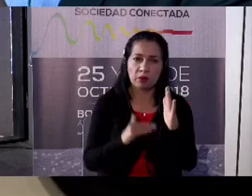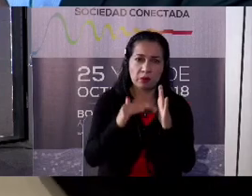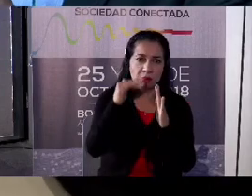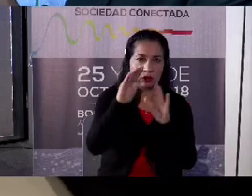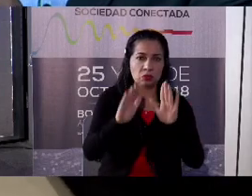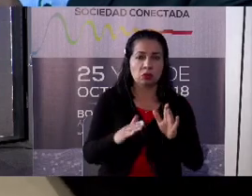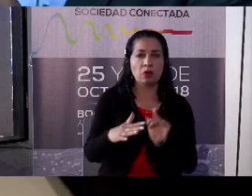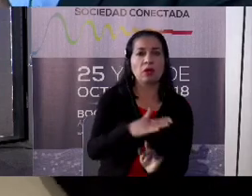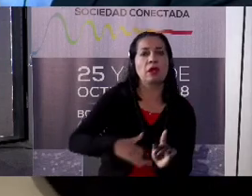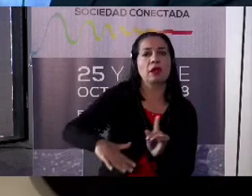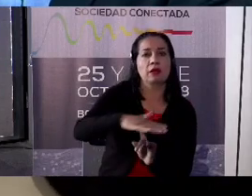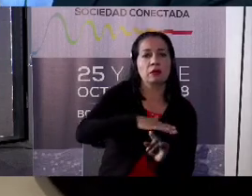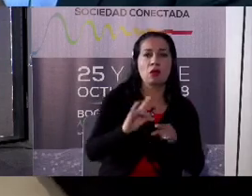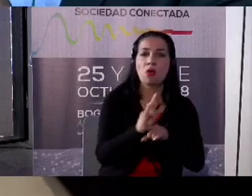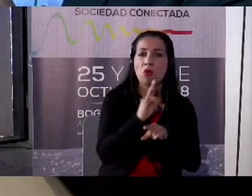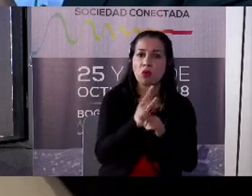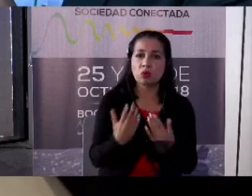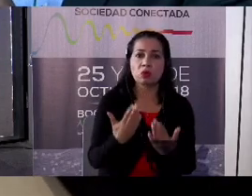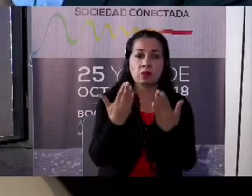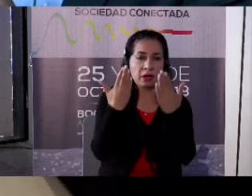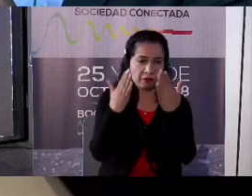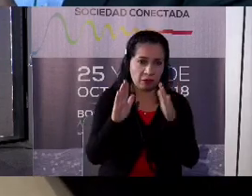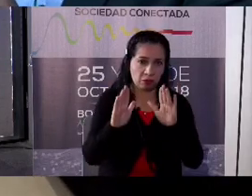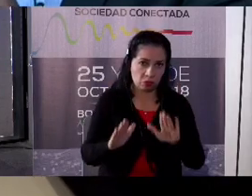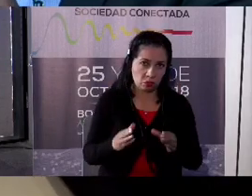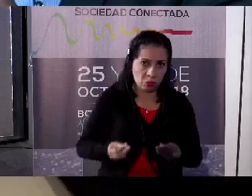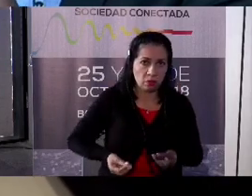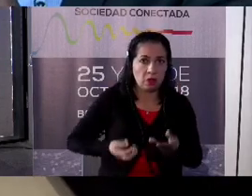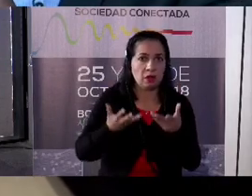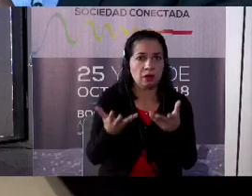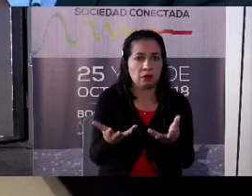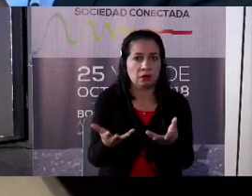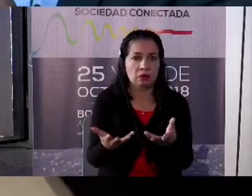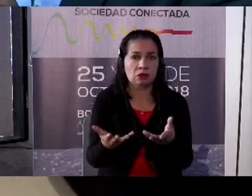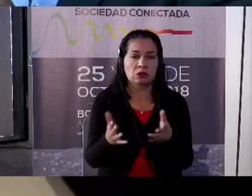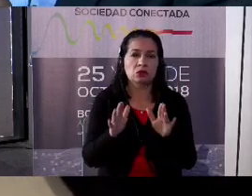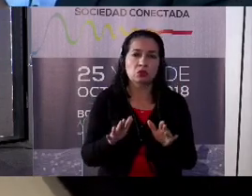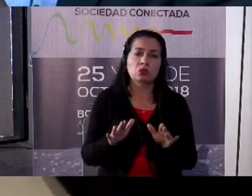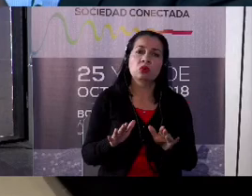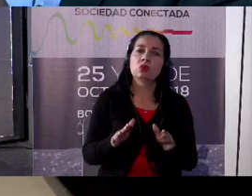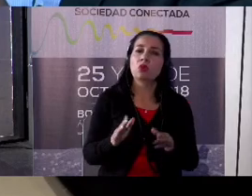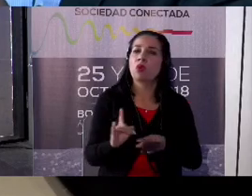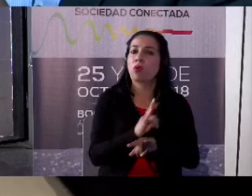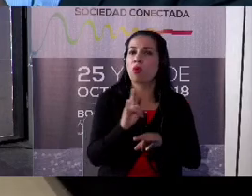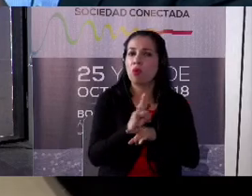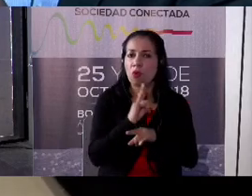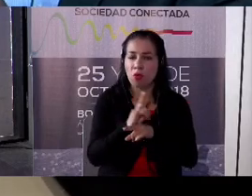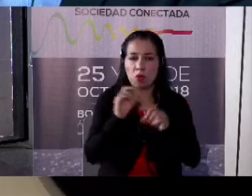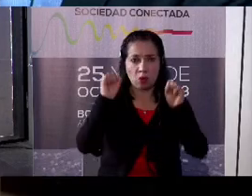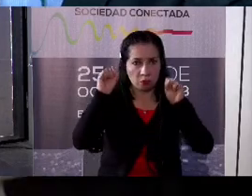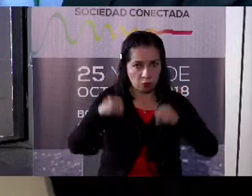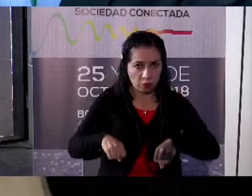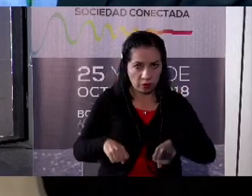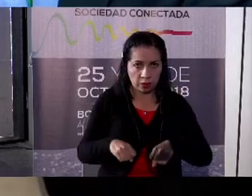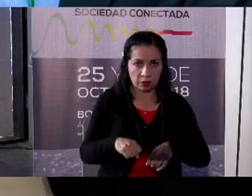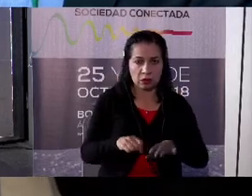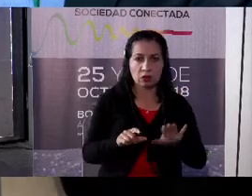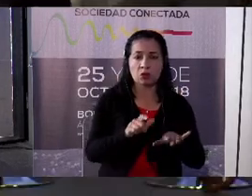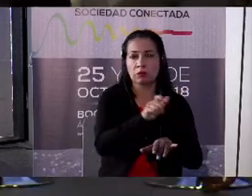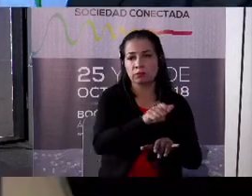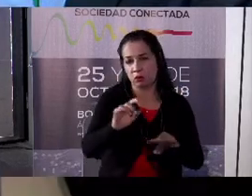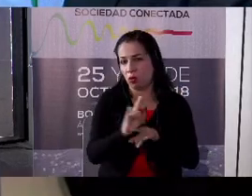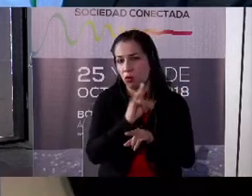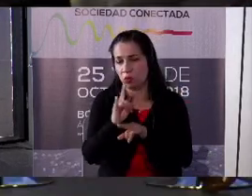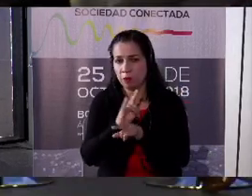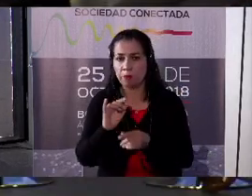madurez de los casos de uso y beneficios adicionales que se pueden entregar haber un caso de uso absolutamente viable para los actores y obviamente eso está